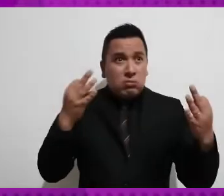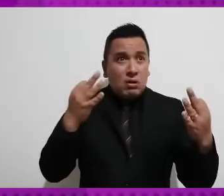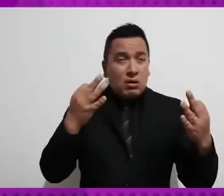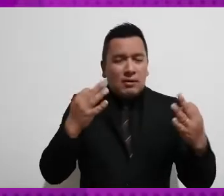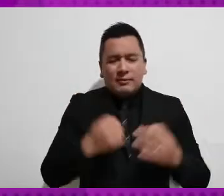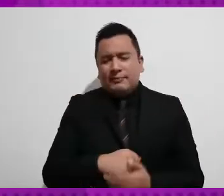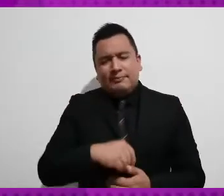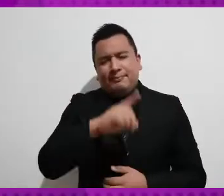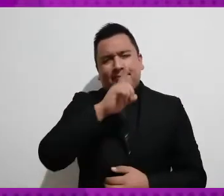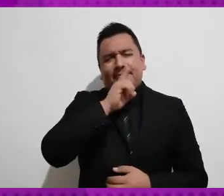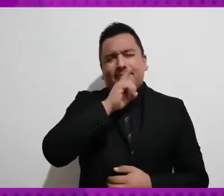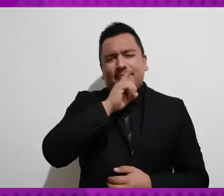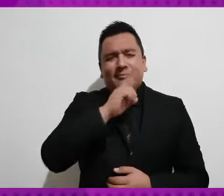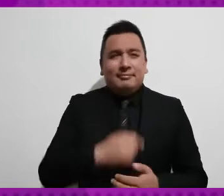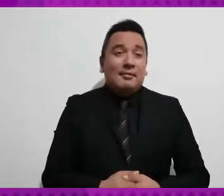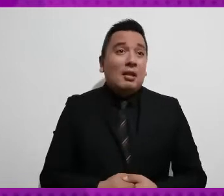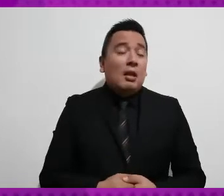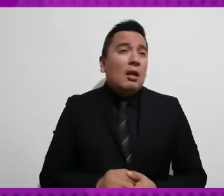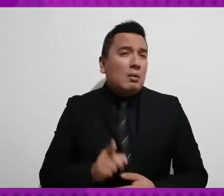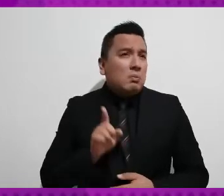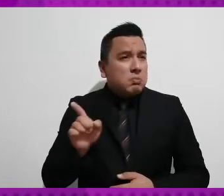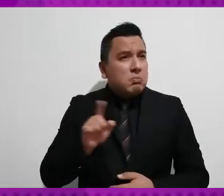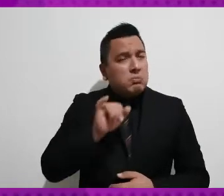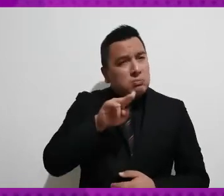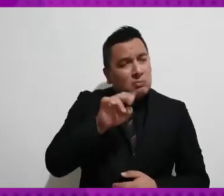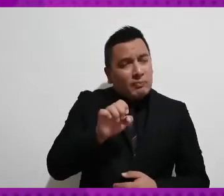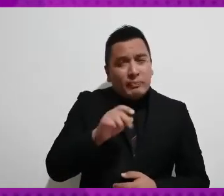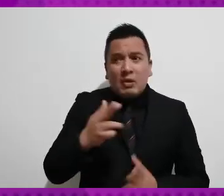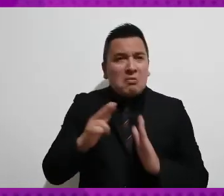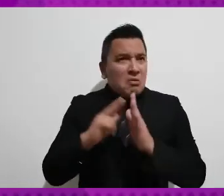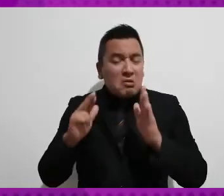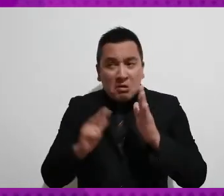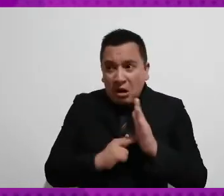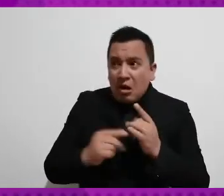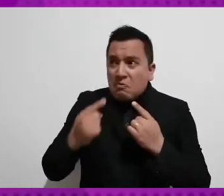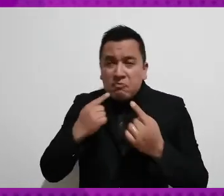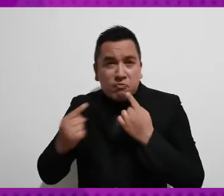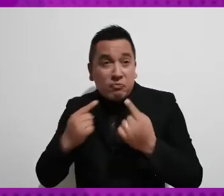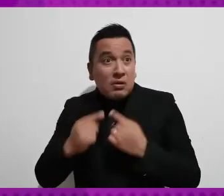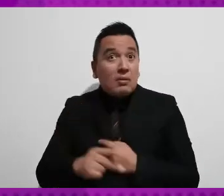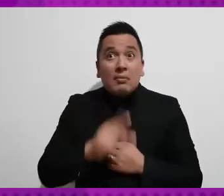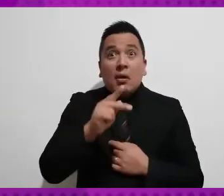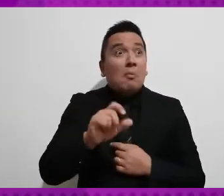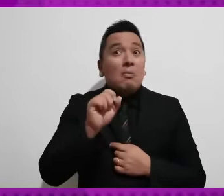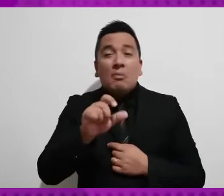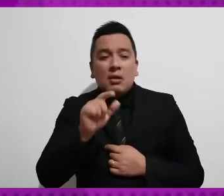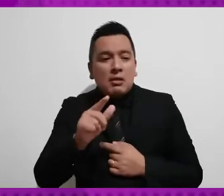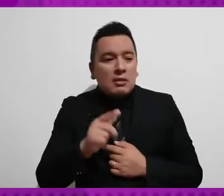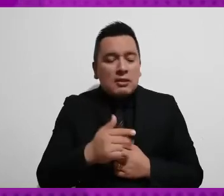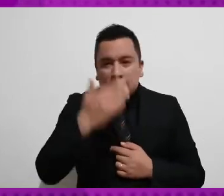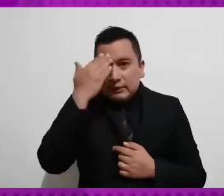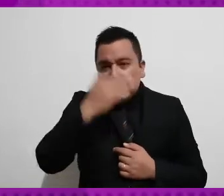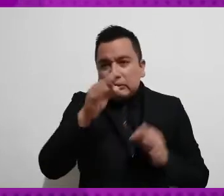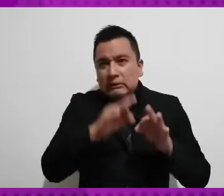que se implementan pues, al interior del instituto, sino también que ha retomado esta necesidad de